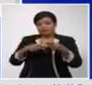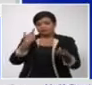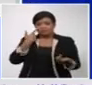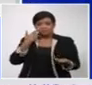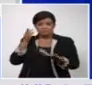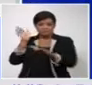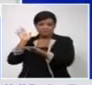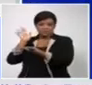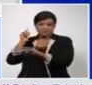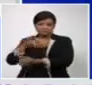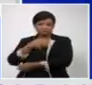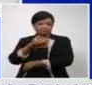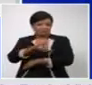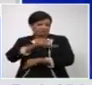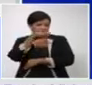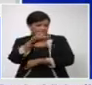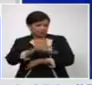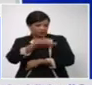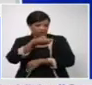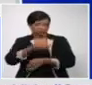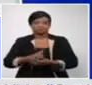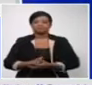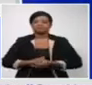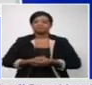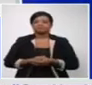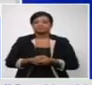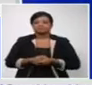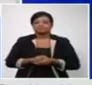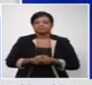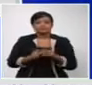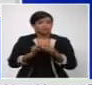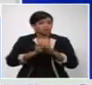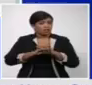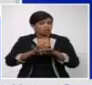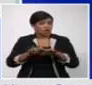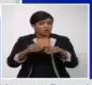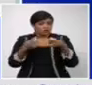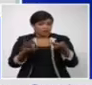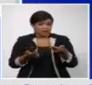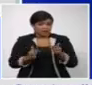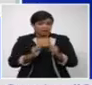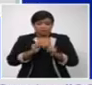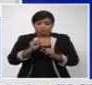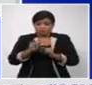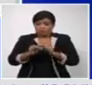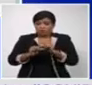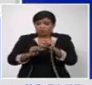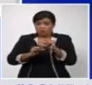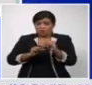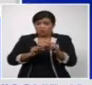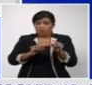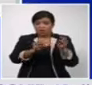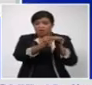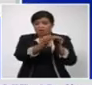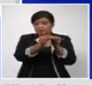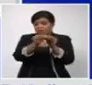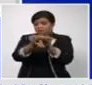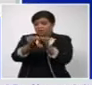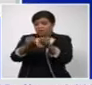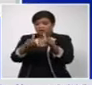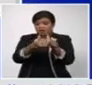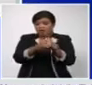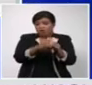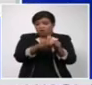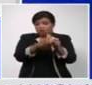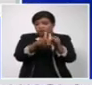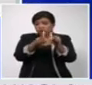explicar, y estamos claros de que en la medida que la transmisión es mayor, que el número